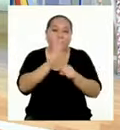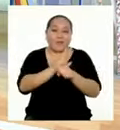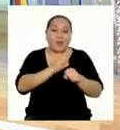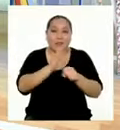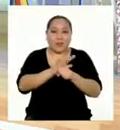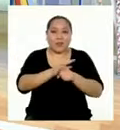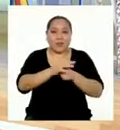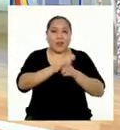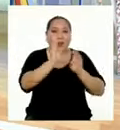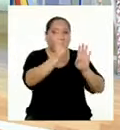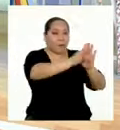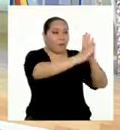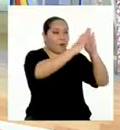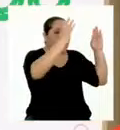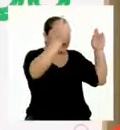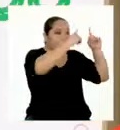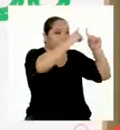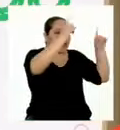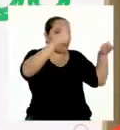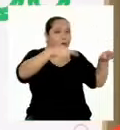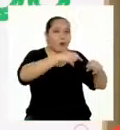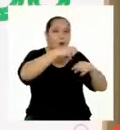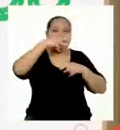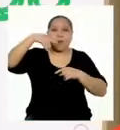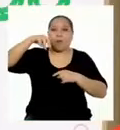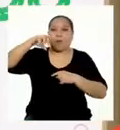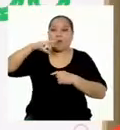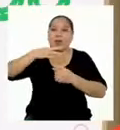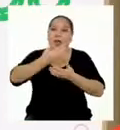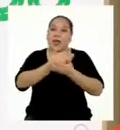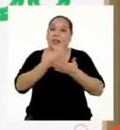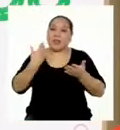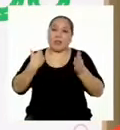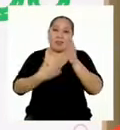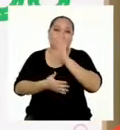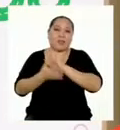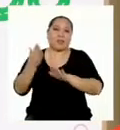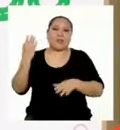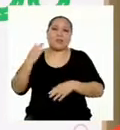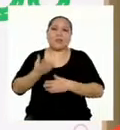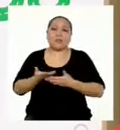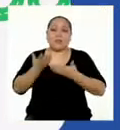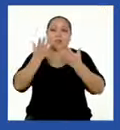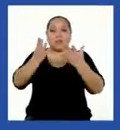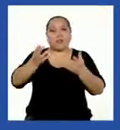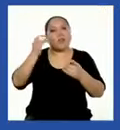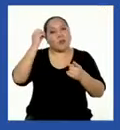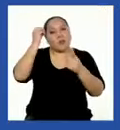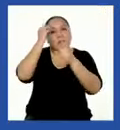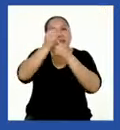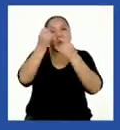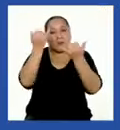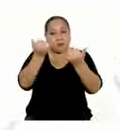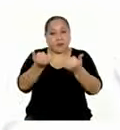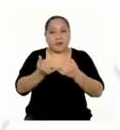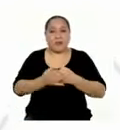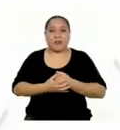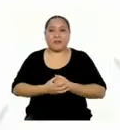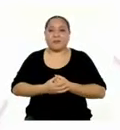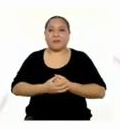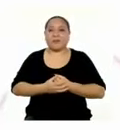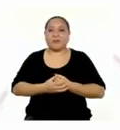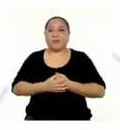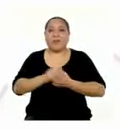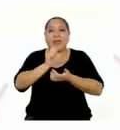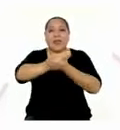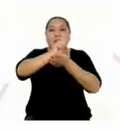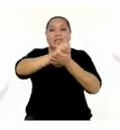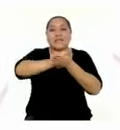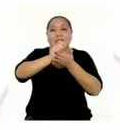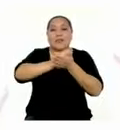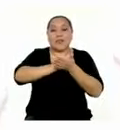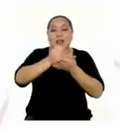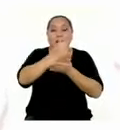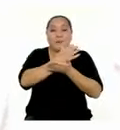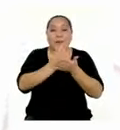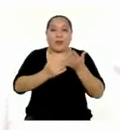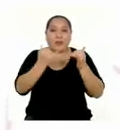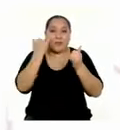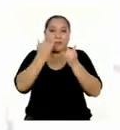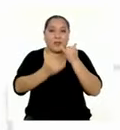su periódico mural del hogar. Antes de irnos, les dejo el reto del día, ¿está bien? Escriban la versión